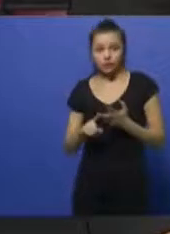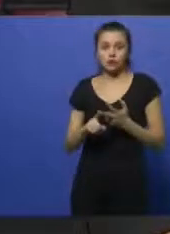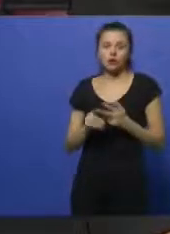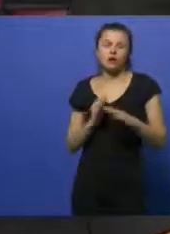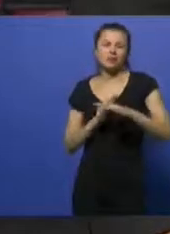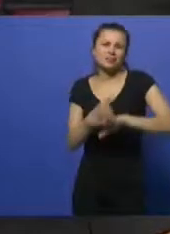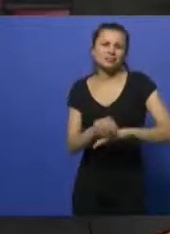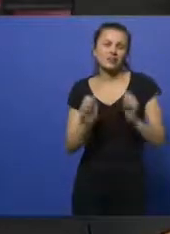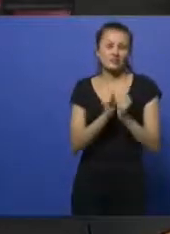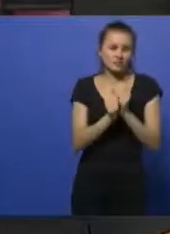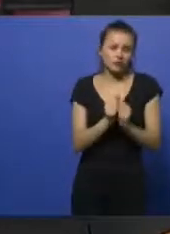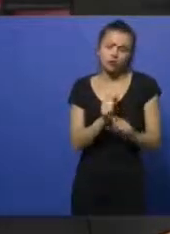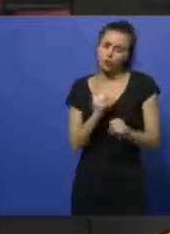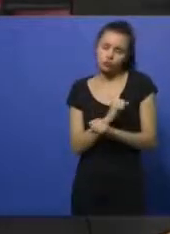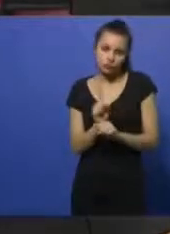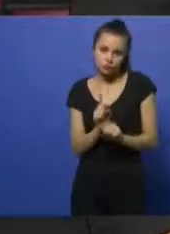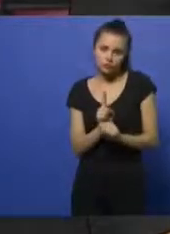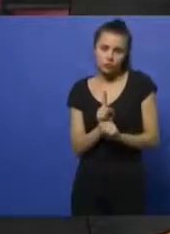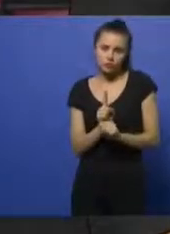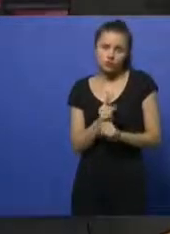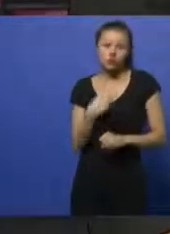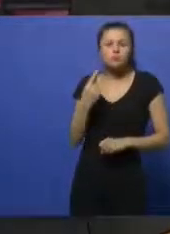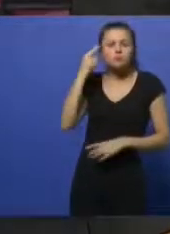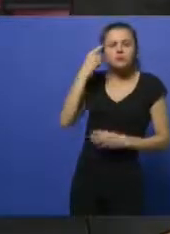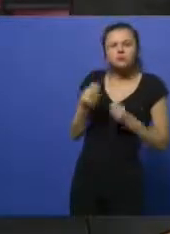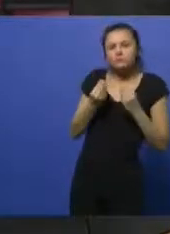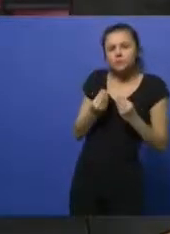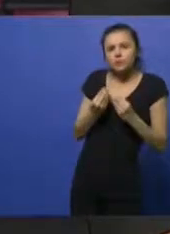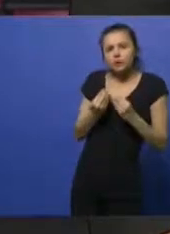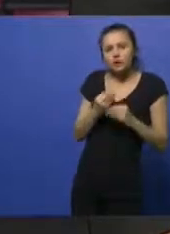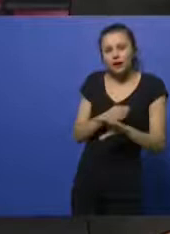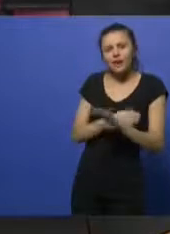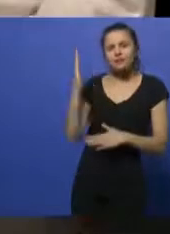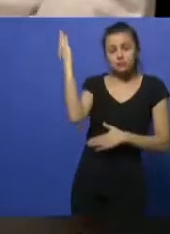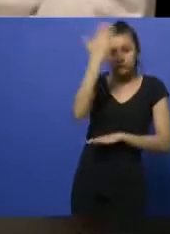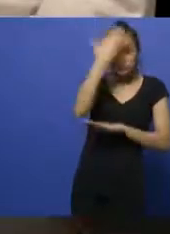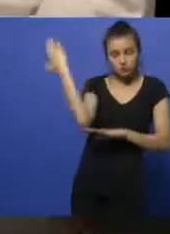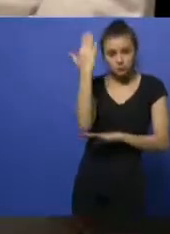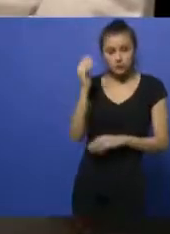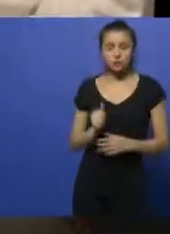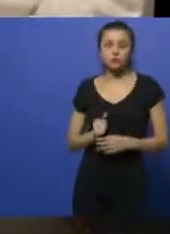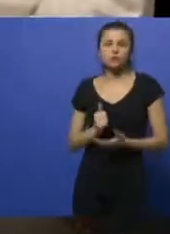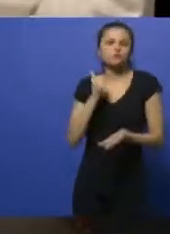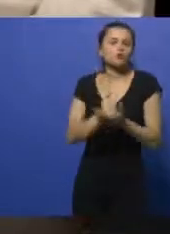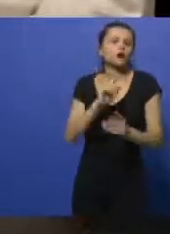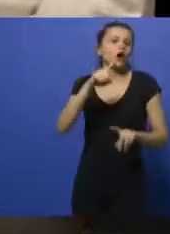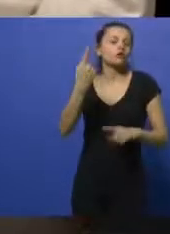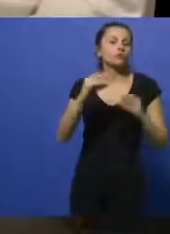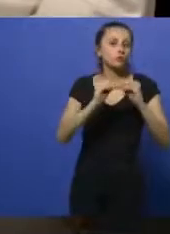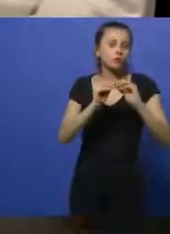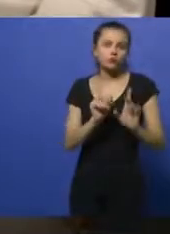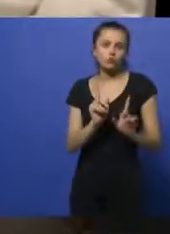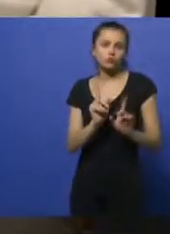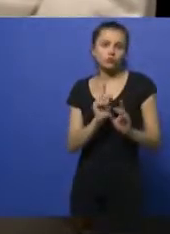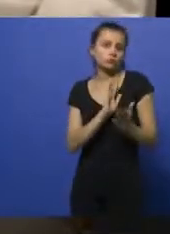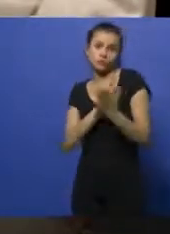nosotros decíamos, ¿con qué necesidad esto? Nosotros hicimos una asamblea y, por supuesto, nunca vamos a poner a ningún compañero. Decidimos irnos a la casa,